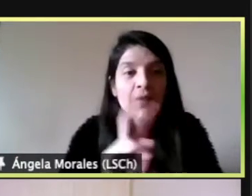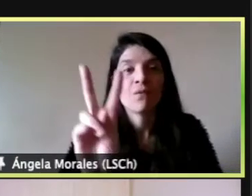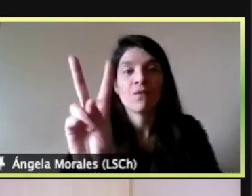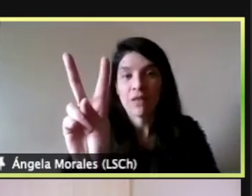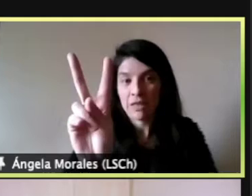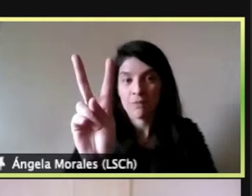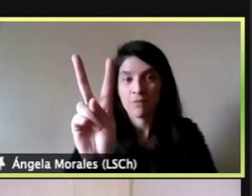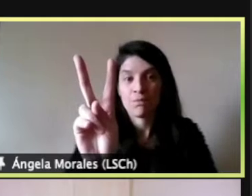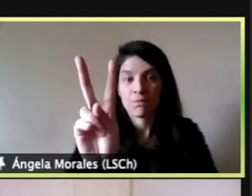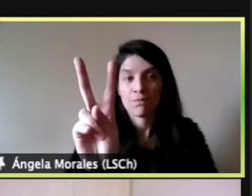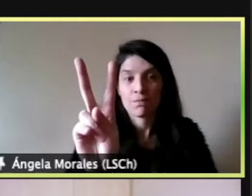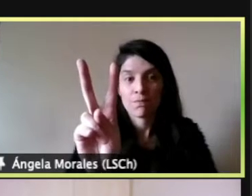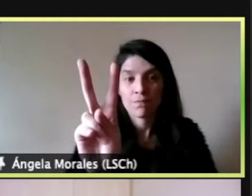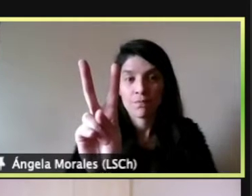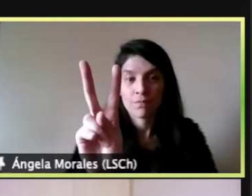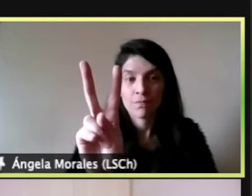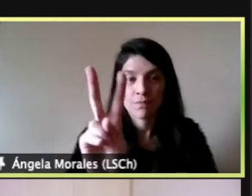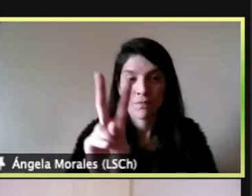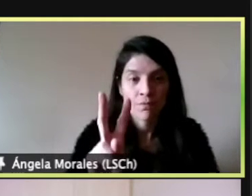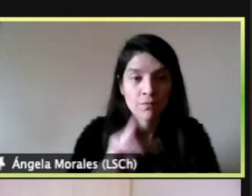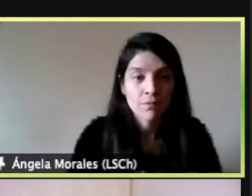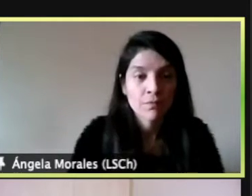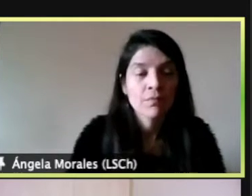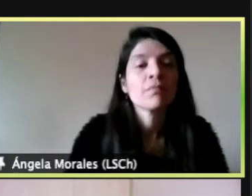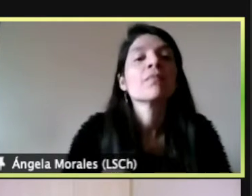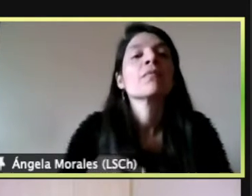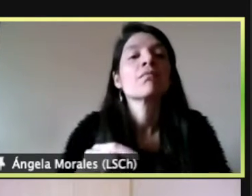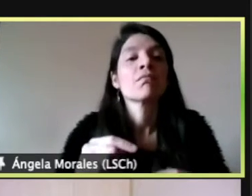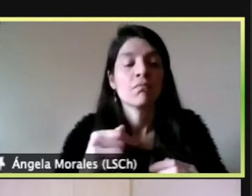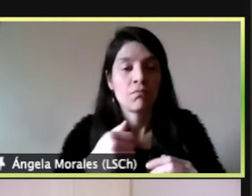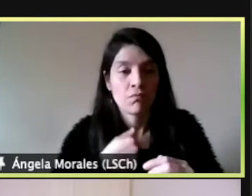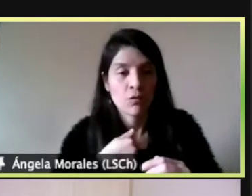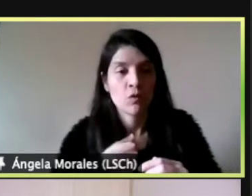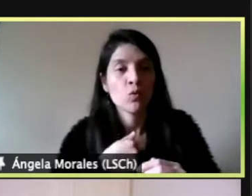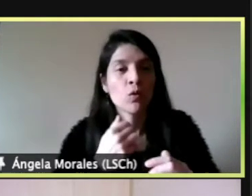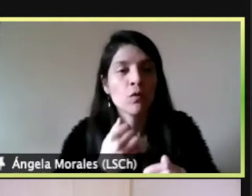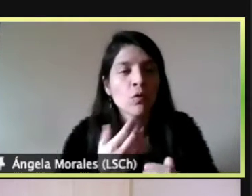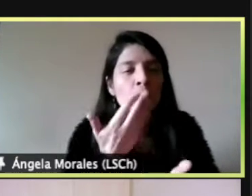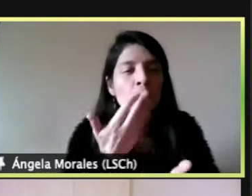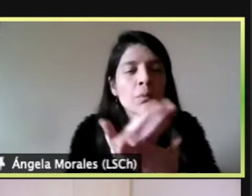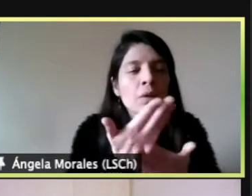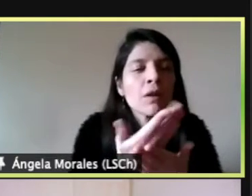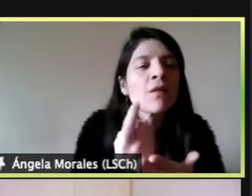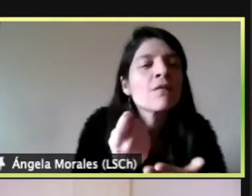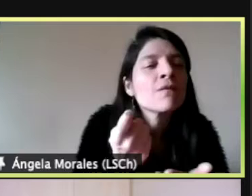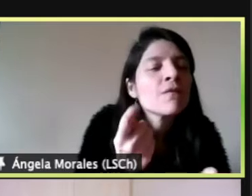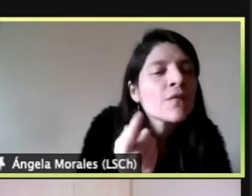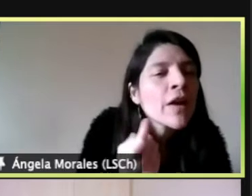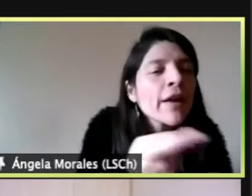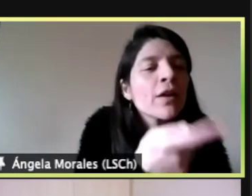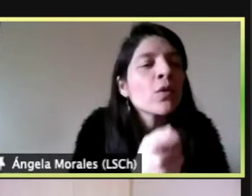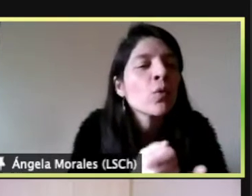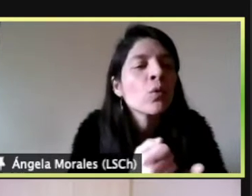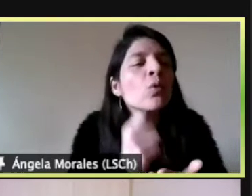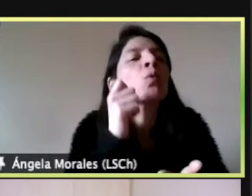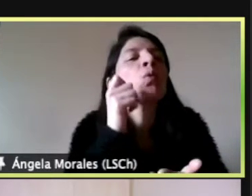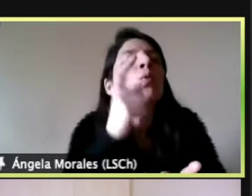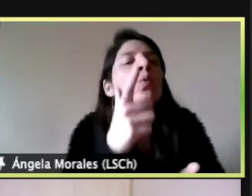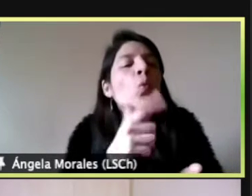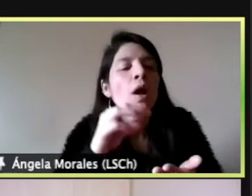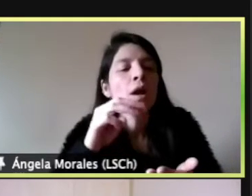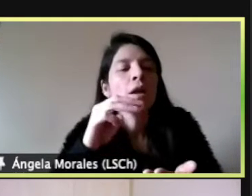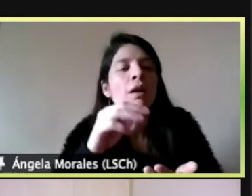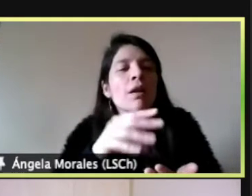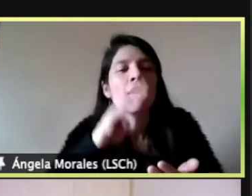Nuevamente, lo voy a pedir acá. ¿Cuál va a ser el valor? Ese valor. Luego, le voy a decir cuál es la matriz. Voy a